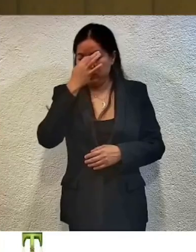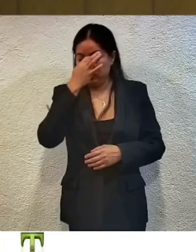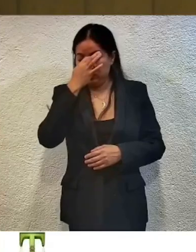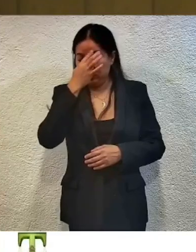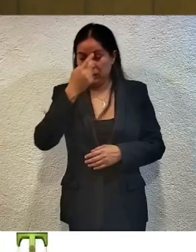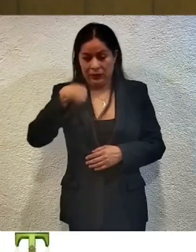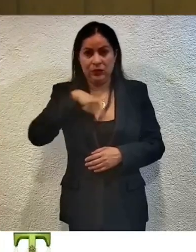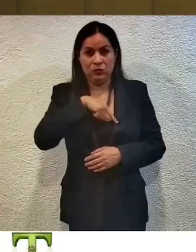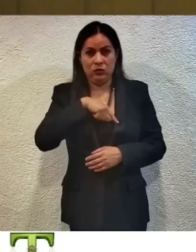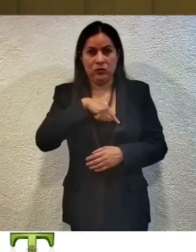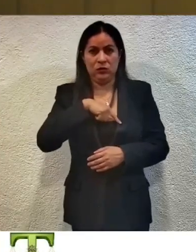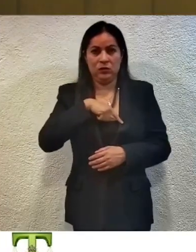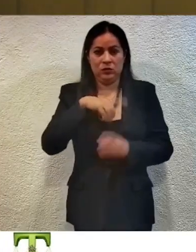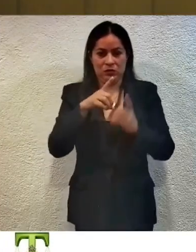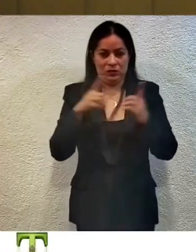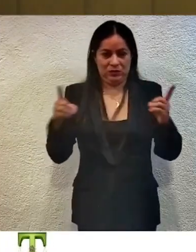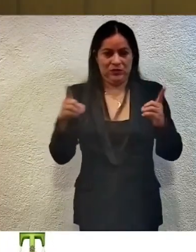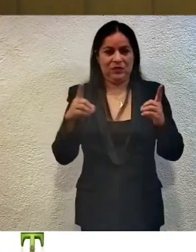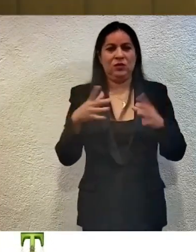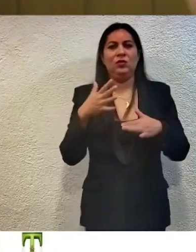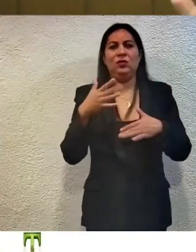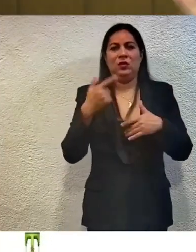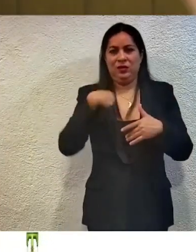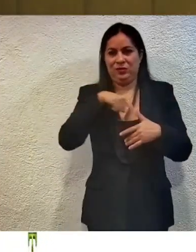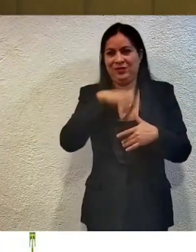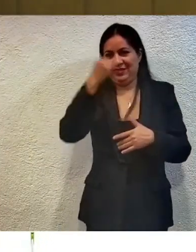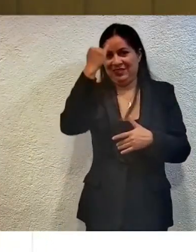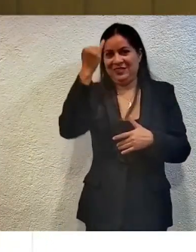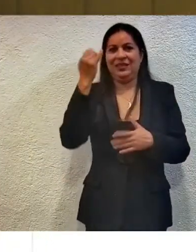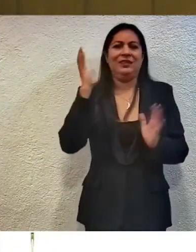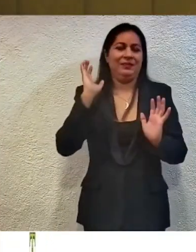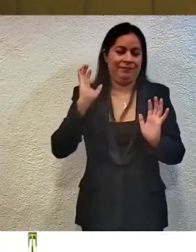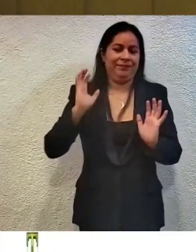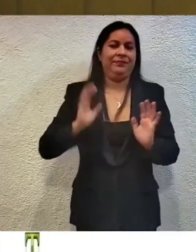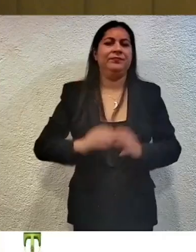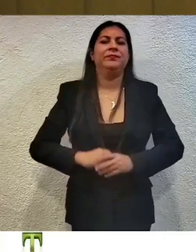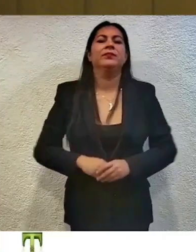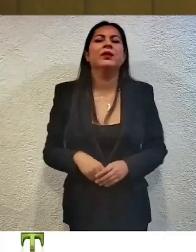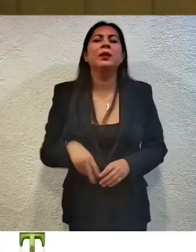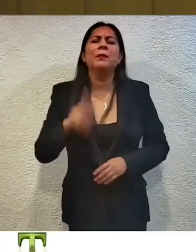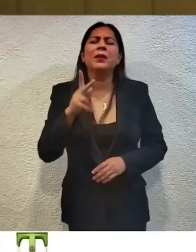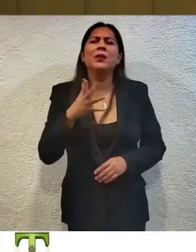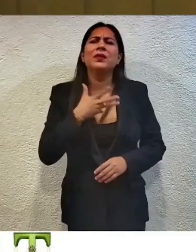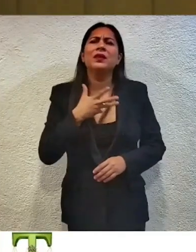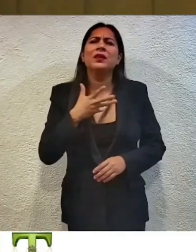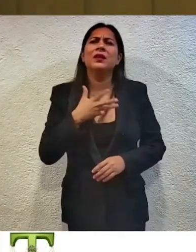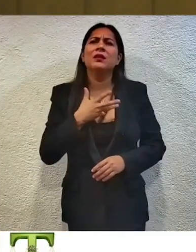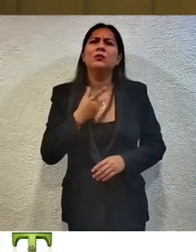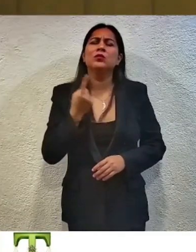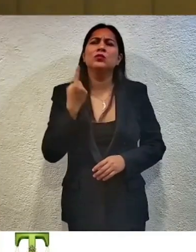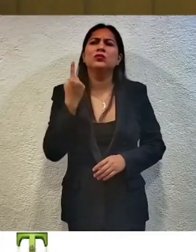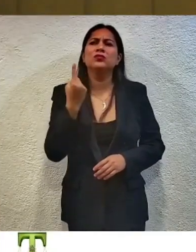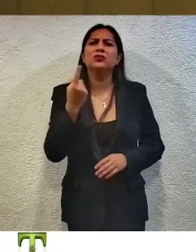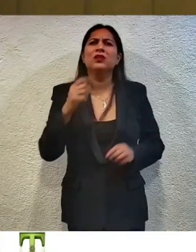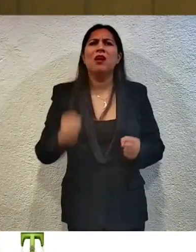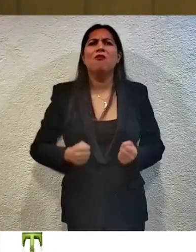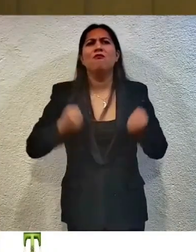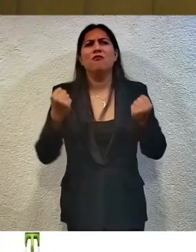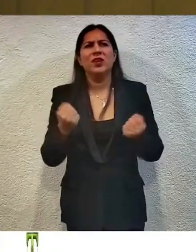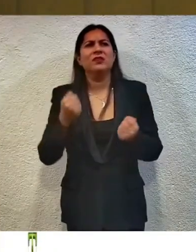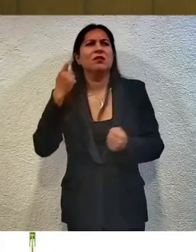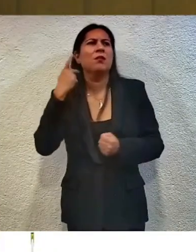fórmula, es el desarrollo de nuestra fórmula y los criterios de interpretación. Pero tenemos una fuerza